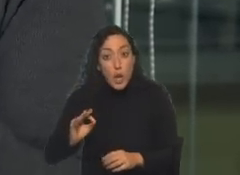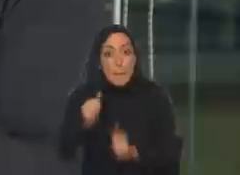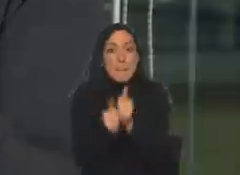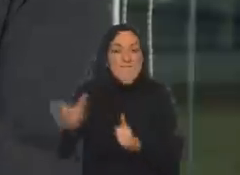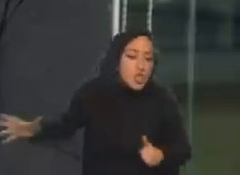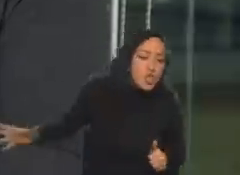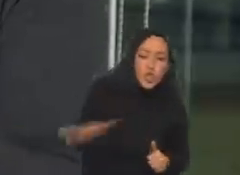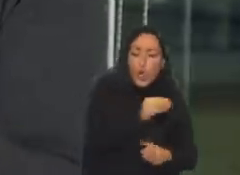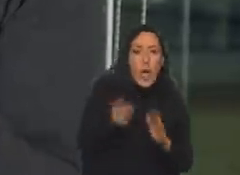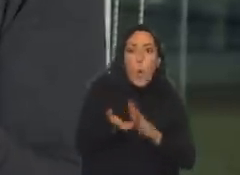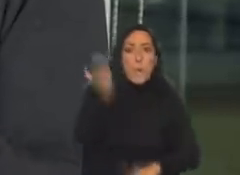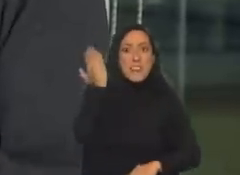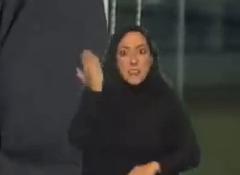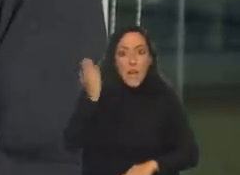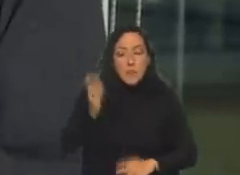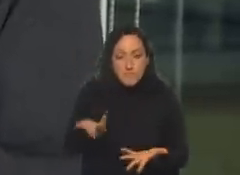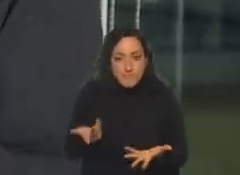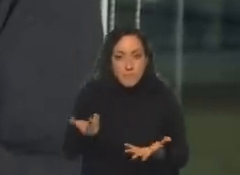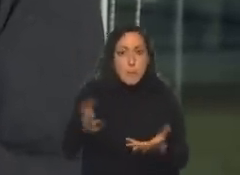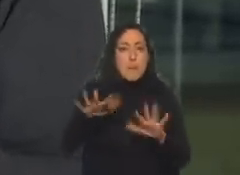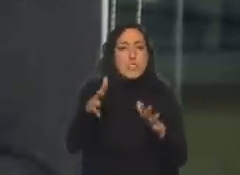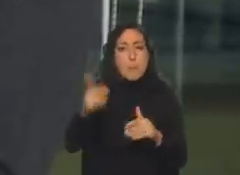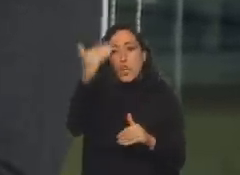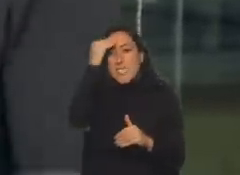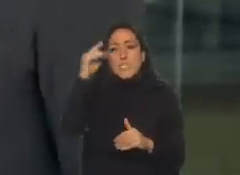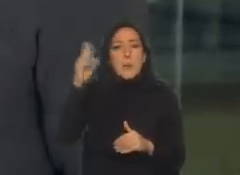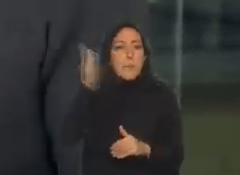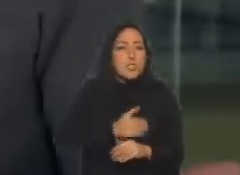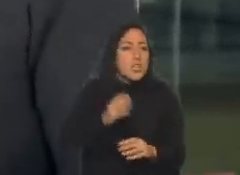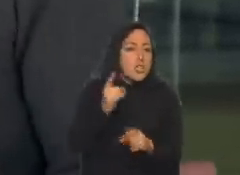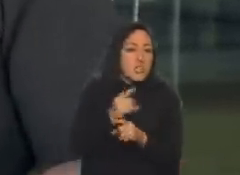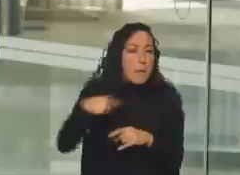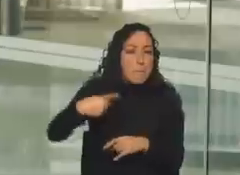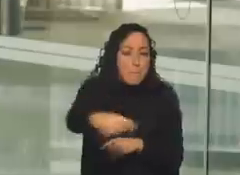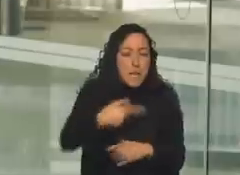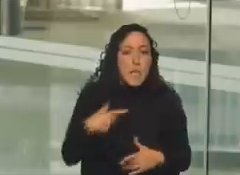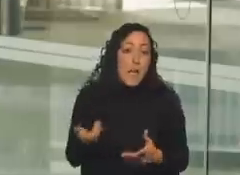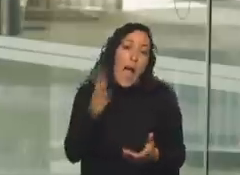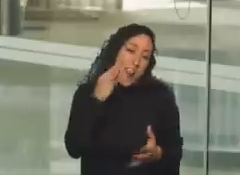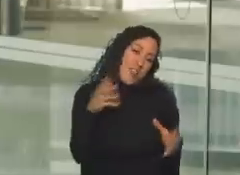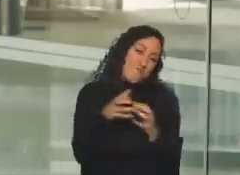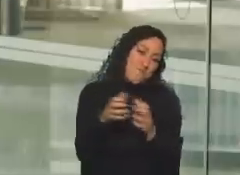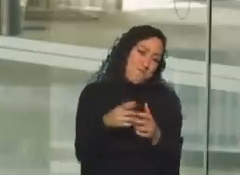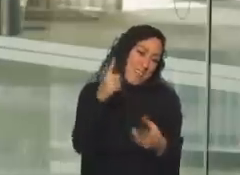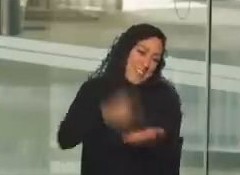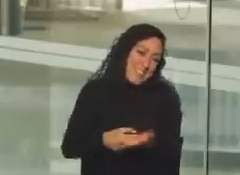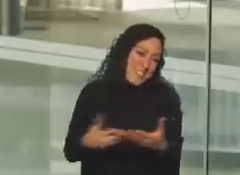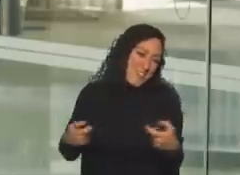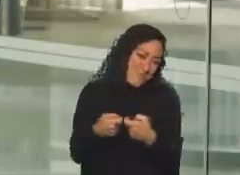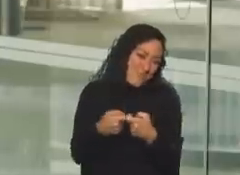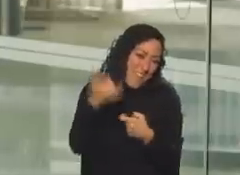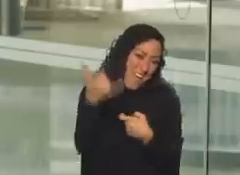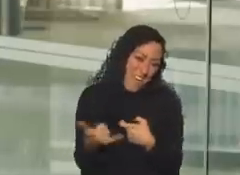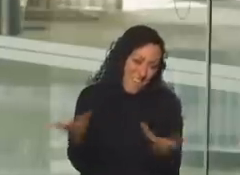empresas. Y en promedio aumentan alrededor de 15%. Es decir, algo había discutido. Acá tenés concentración.